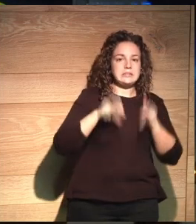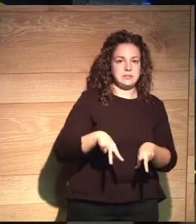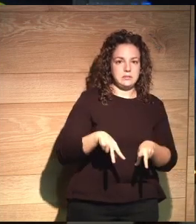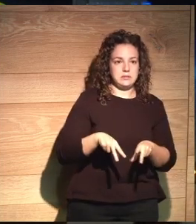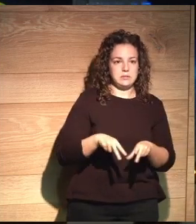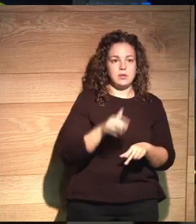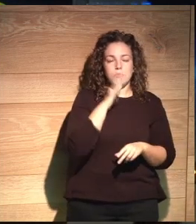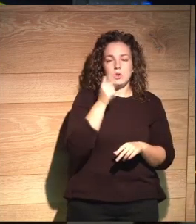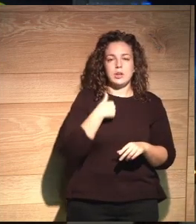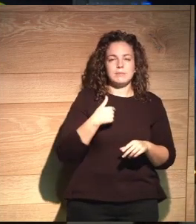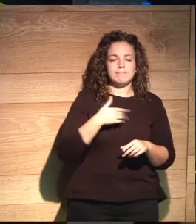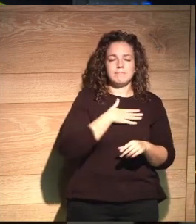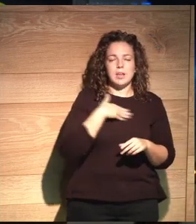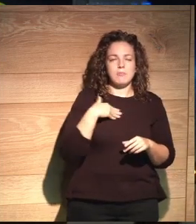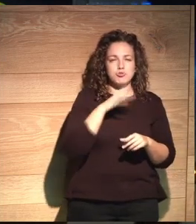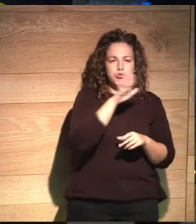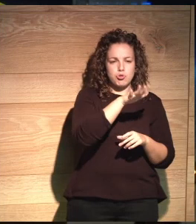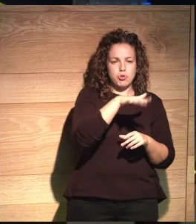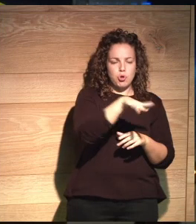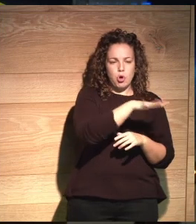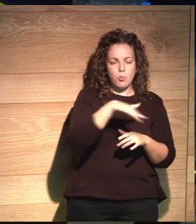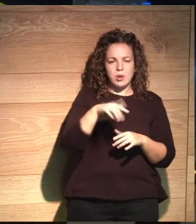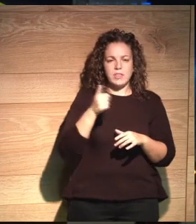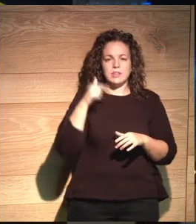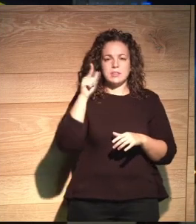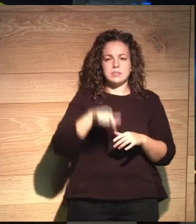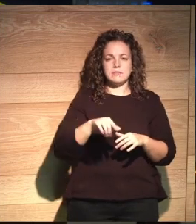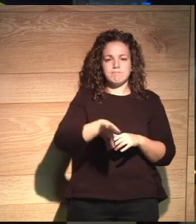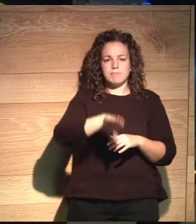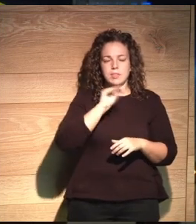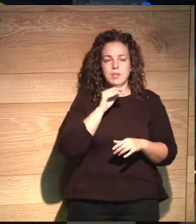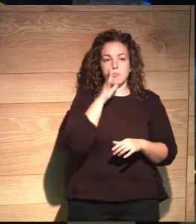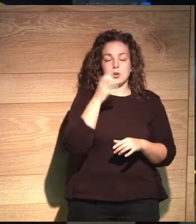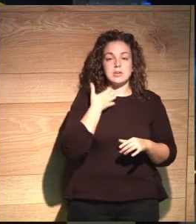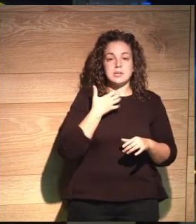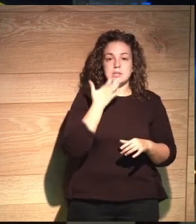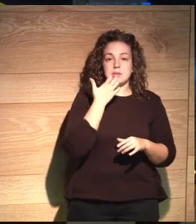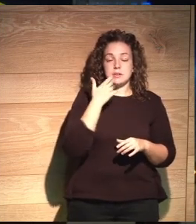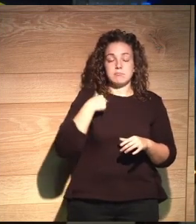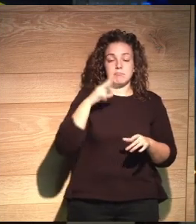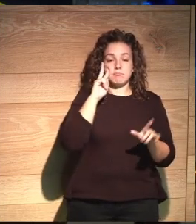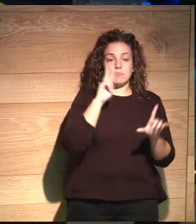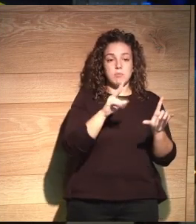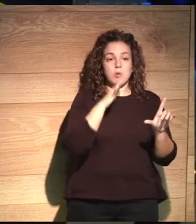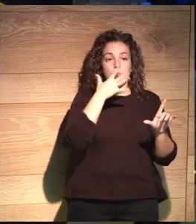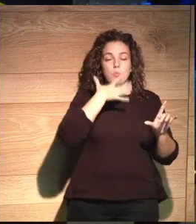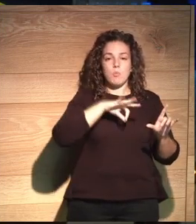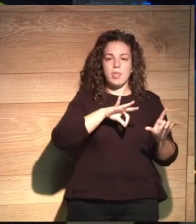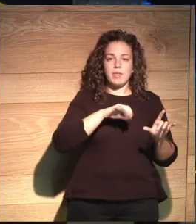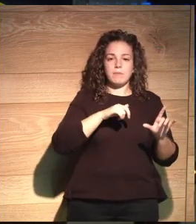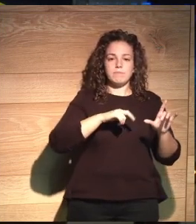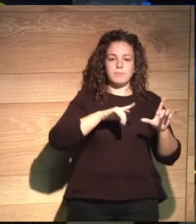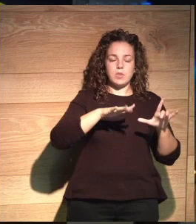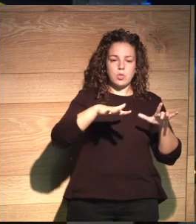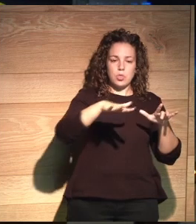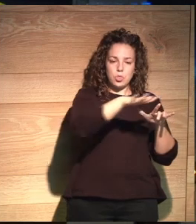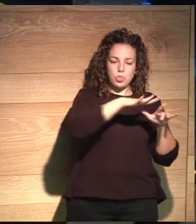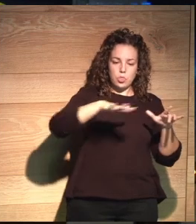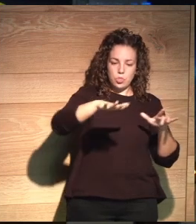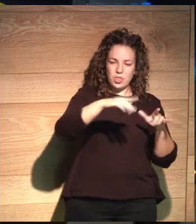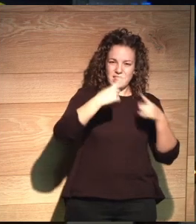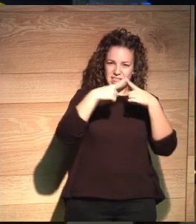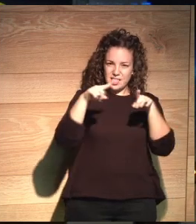pretendemos entender las comunidades y las regiones entonces si se echa un vistazo a esto podemos ver cuáles son las geografías que son diferentes de las que conocemos es